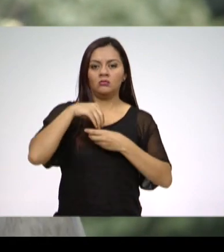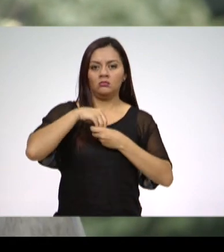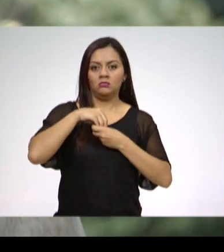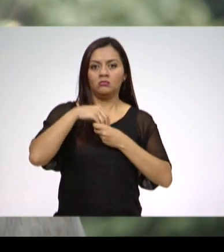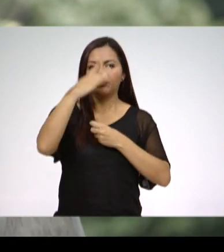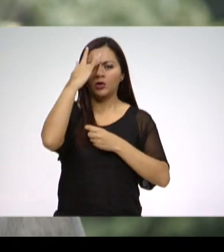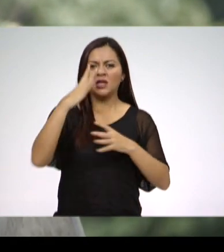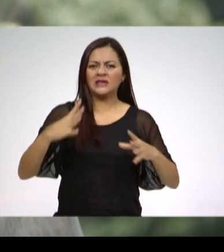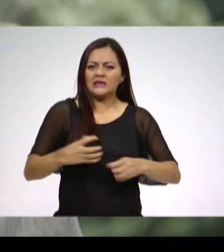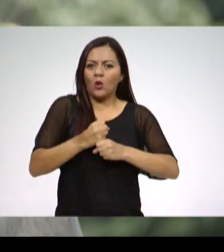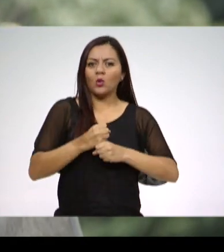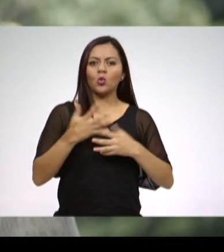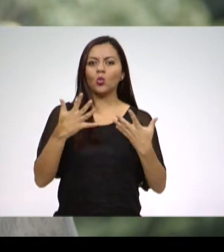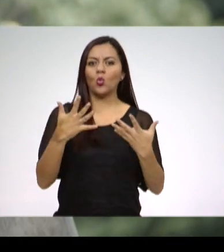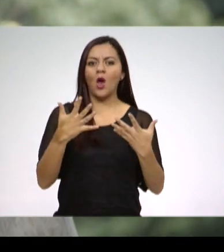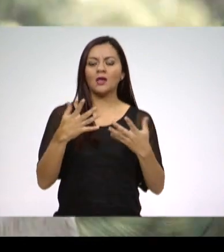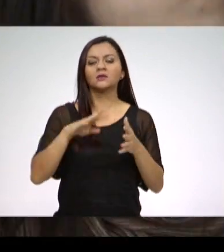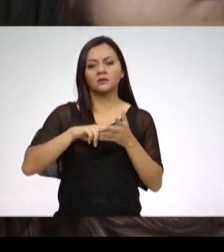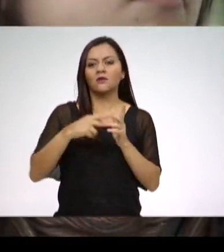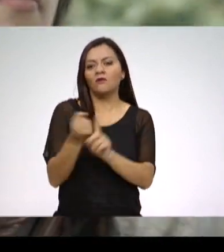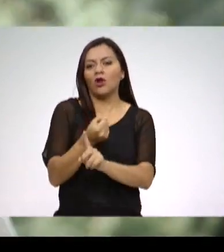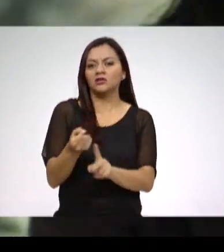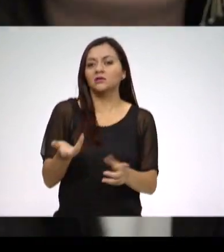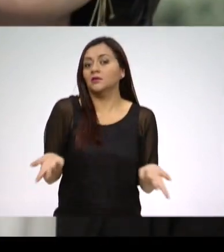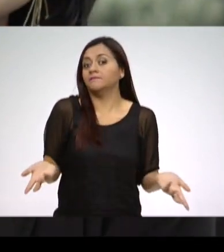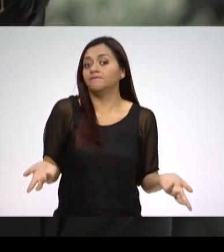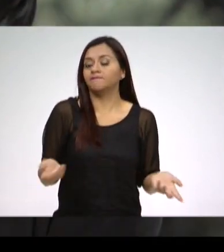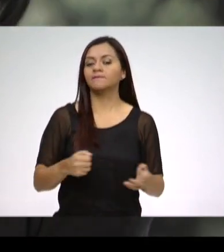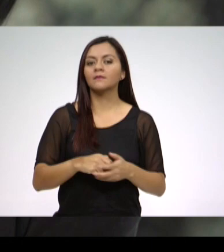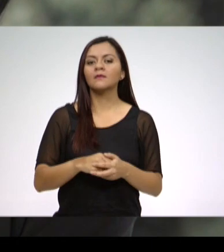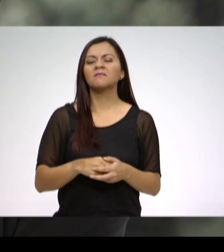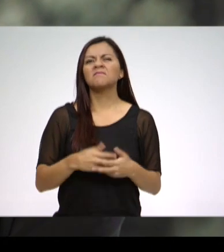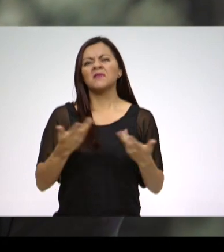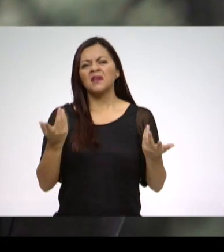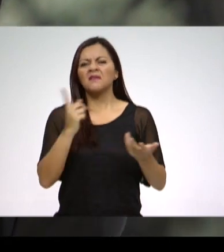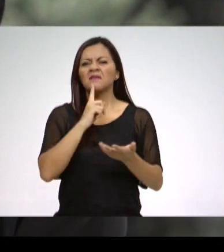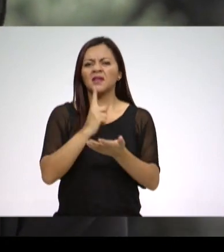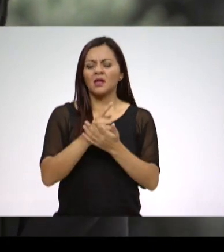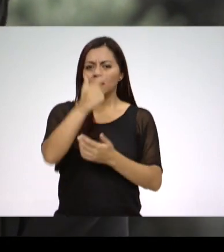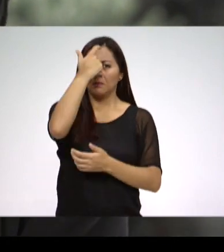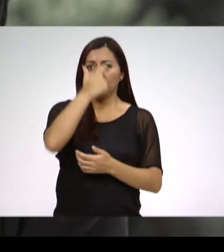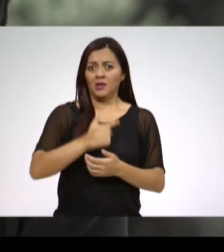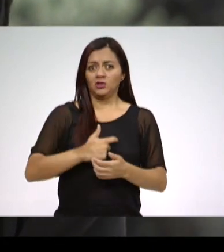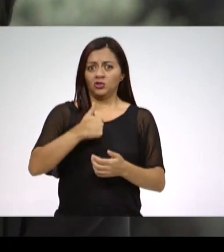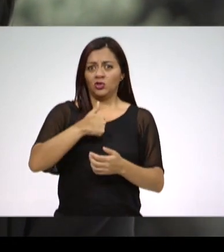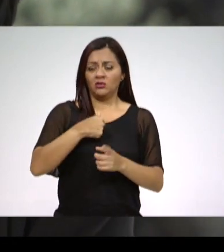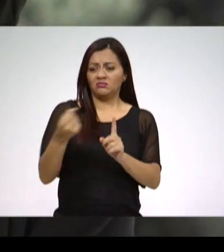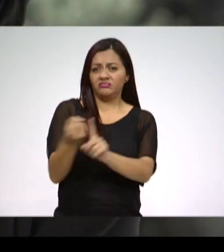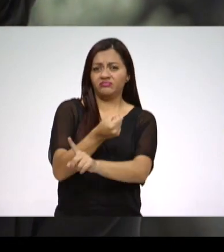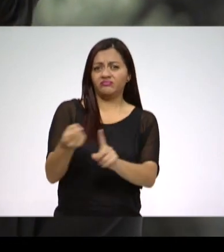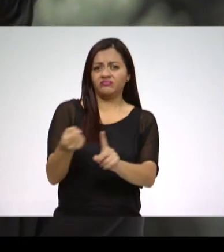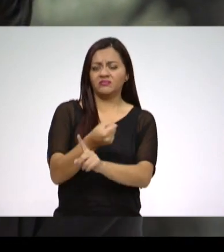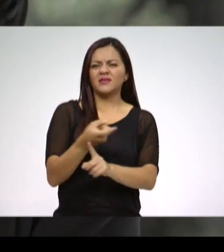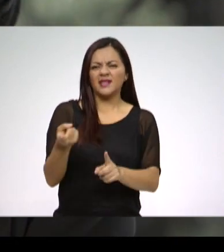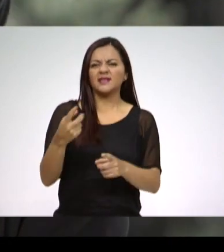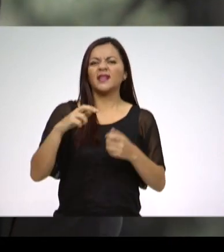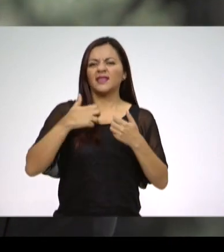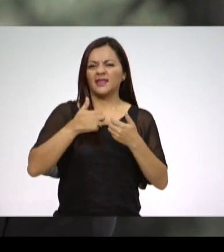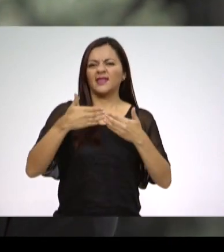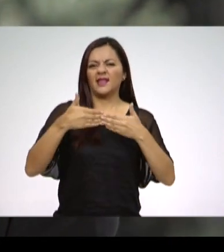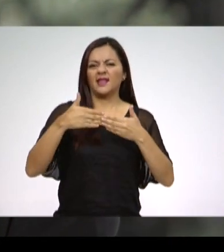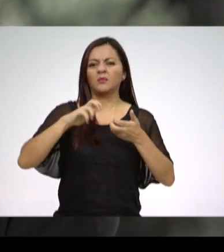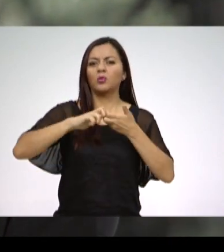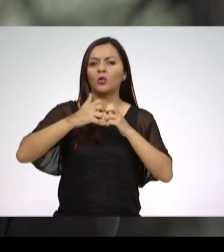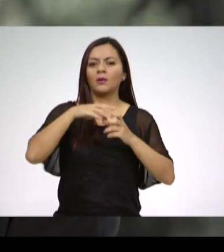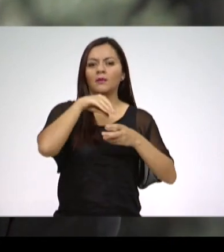imagen siendo agresivo y violento. Por lo general, yo he visto que el agresor son personas principalmente que tienen conflictos en el